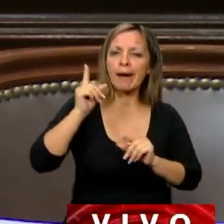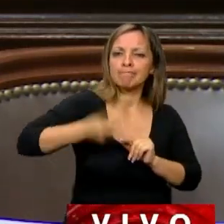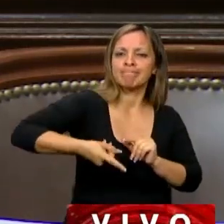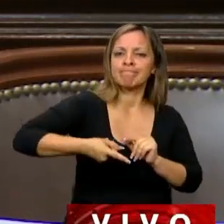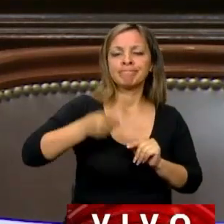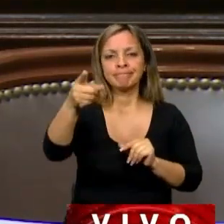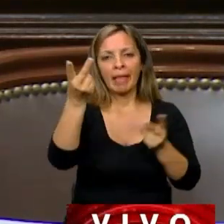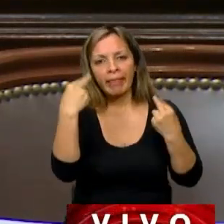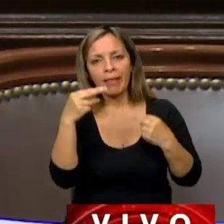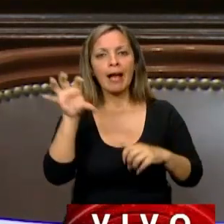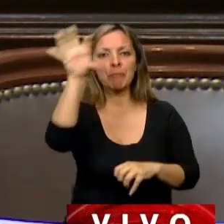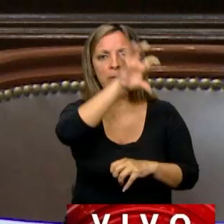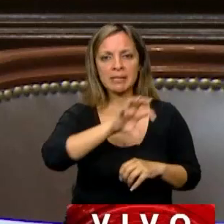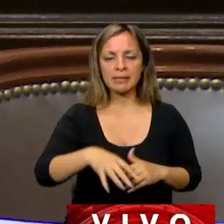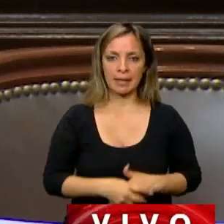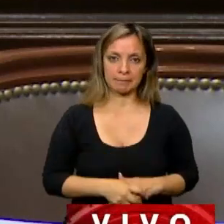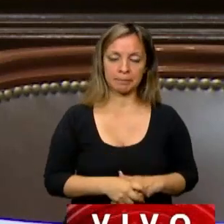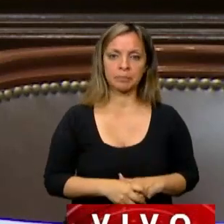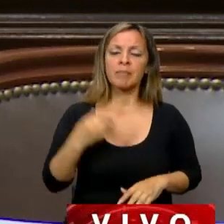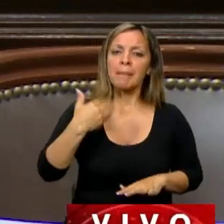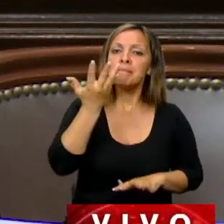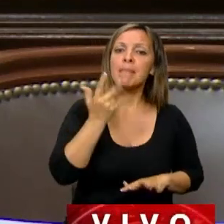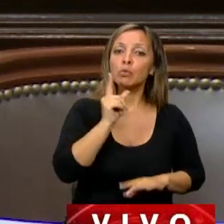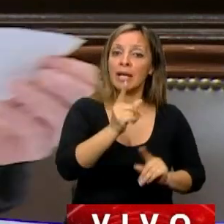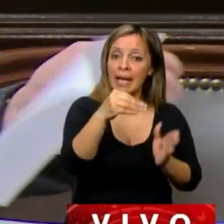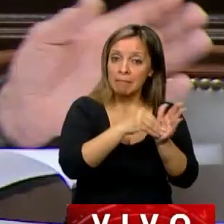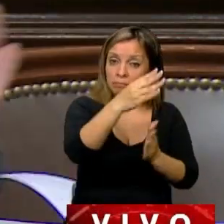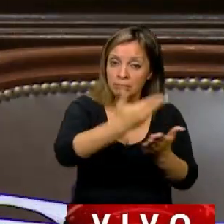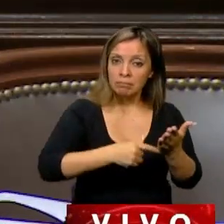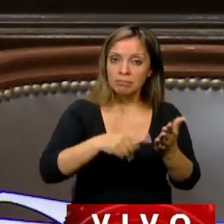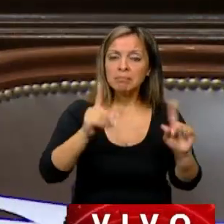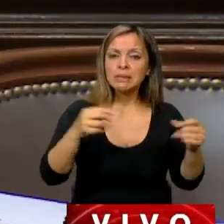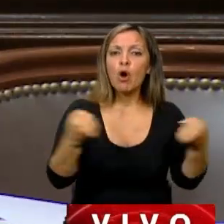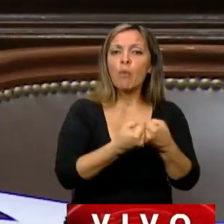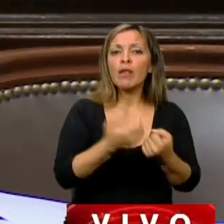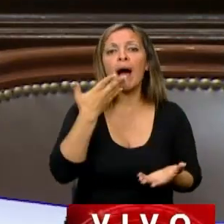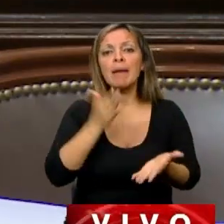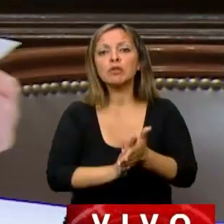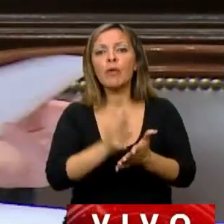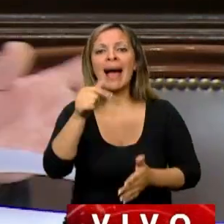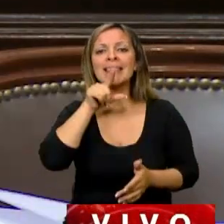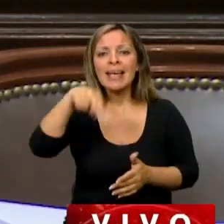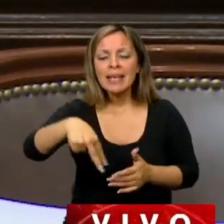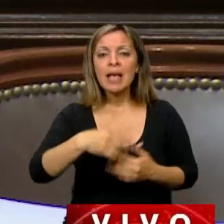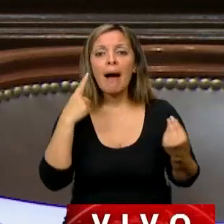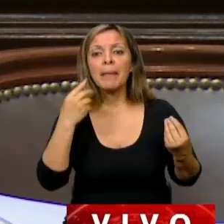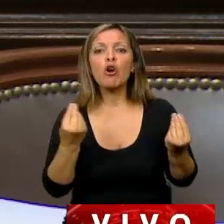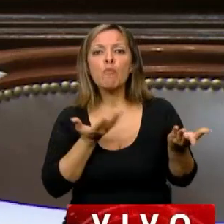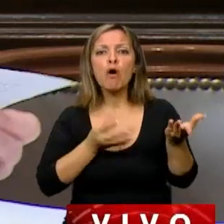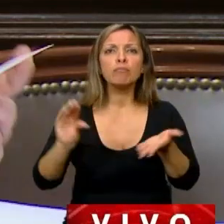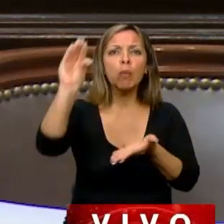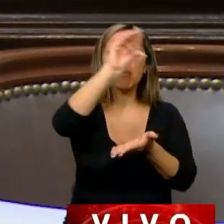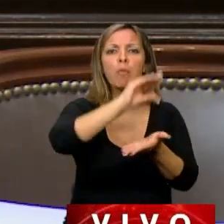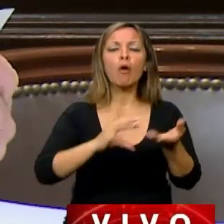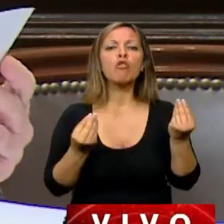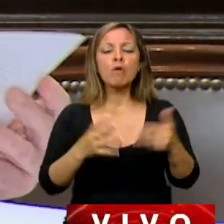la provincia o se pretende hacerlo. Me gustaría que en este consenso fiscal, por ejemplo, hablemos de los ATN, de qué manera vamos a distribuir los